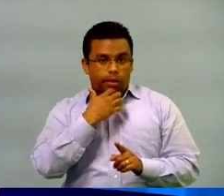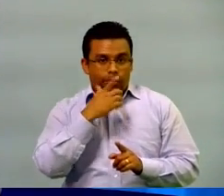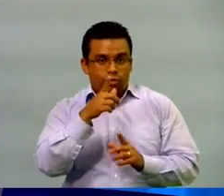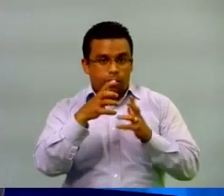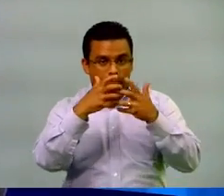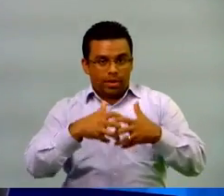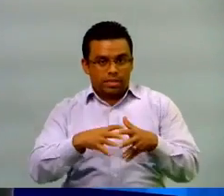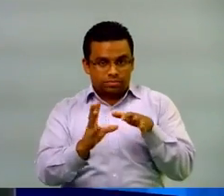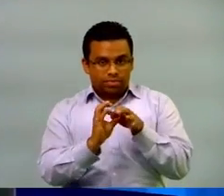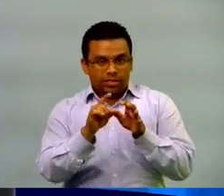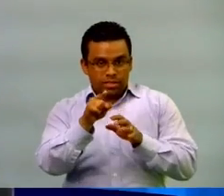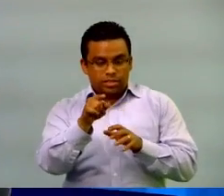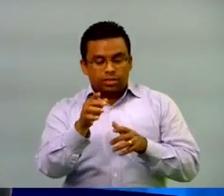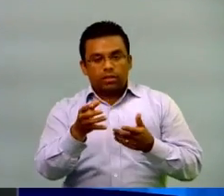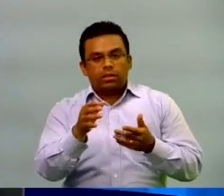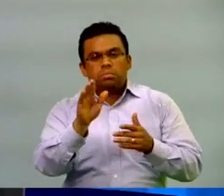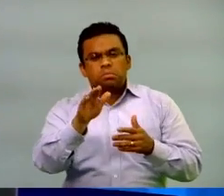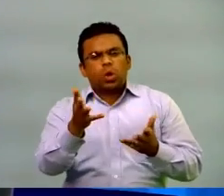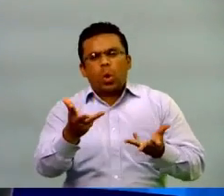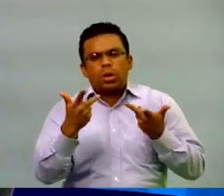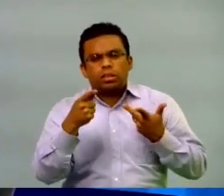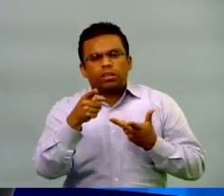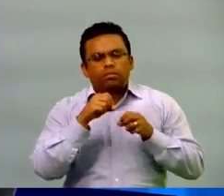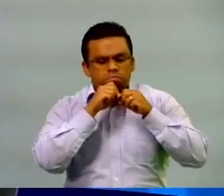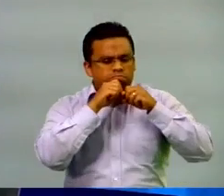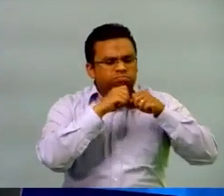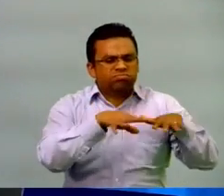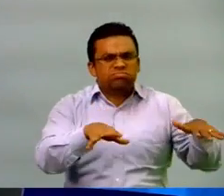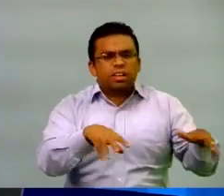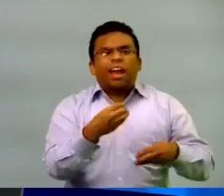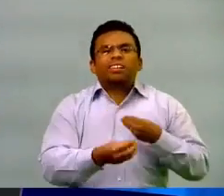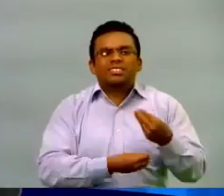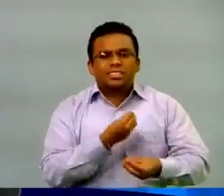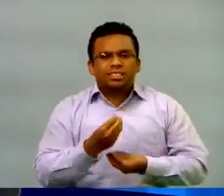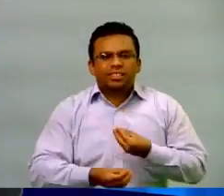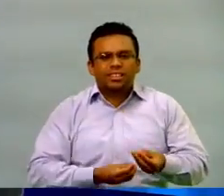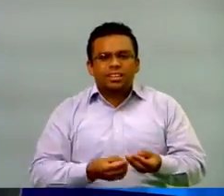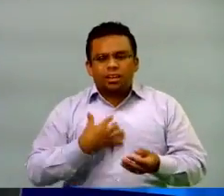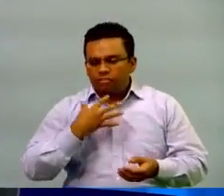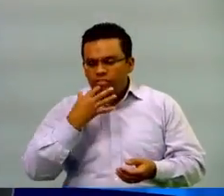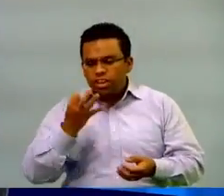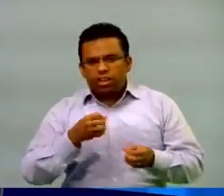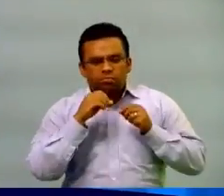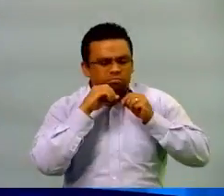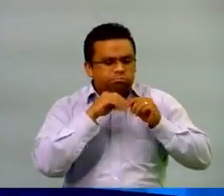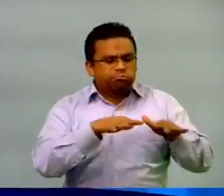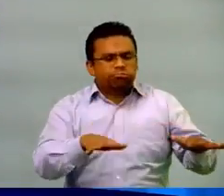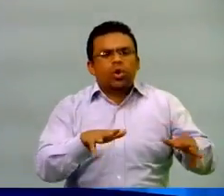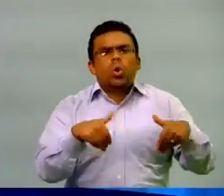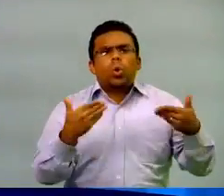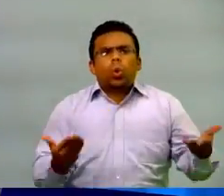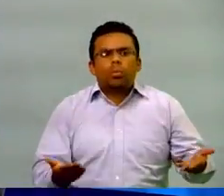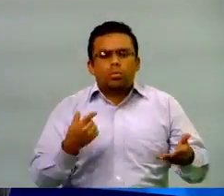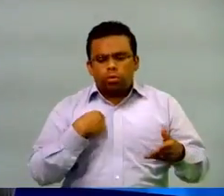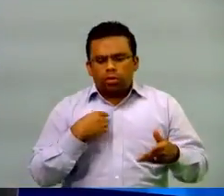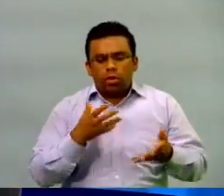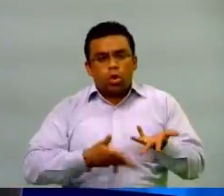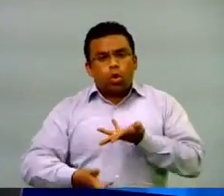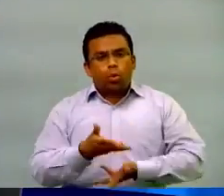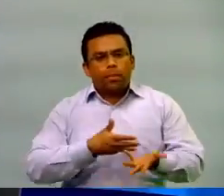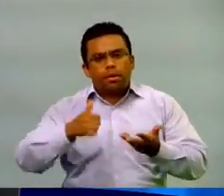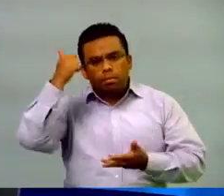perteneces, qué están haciendo para poder divulgar esas experiencias, para poder compartir esos conocimientos de parte de los